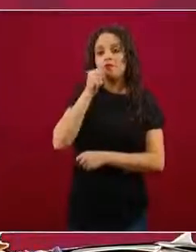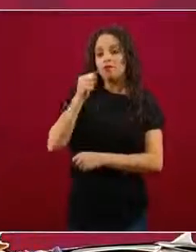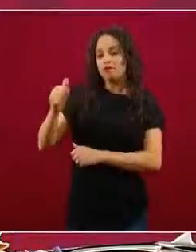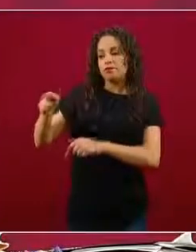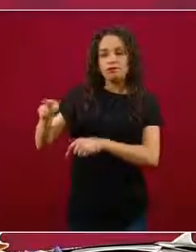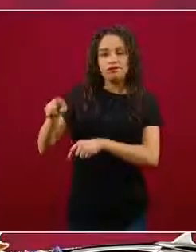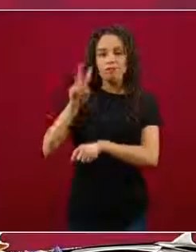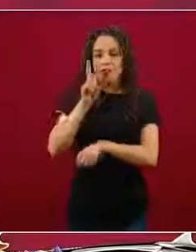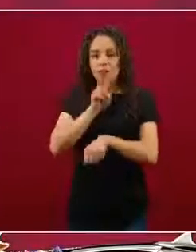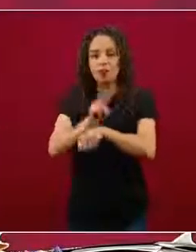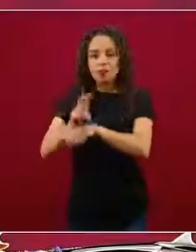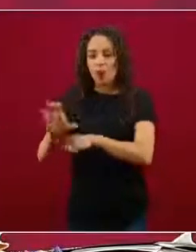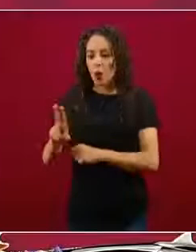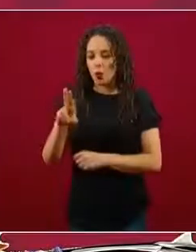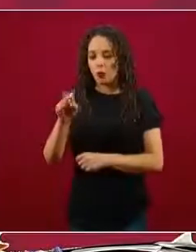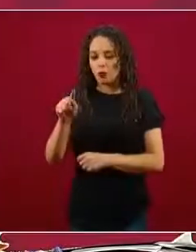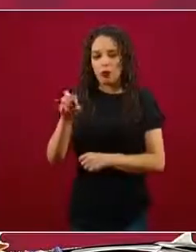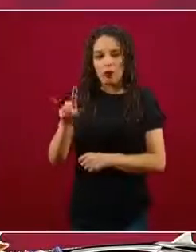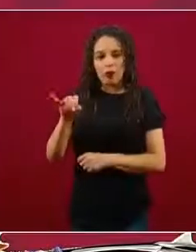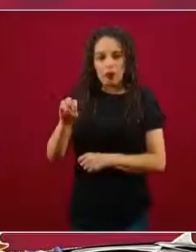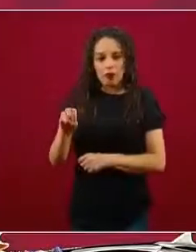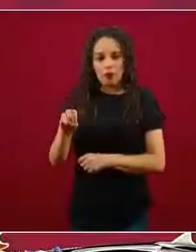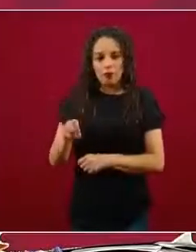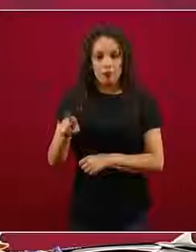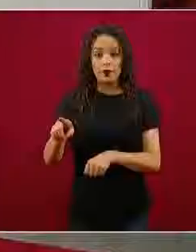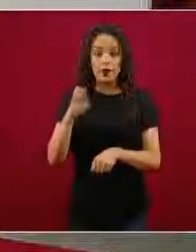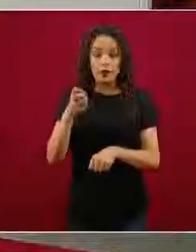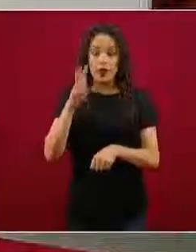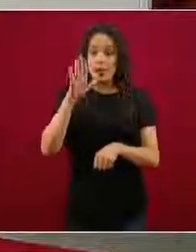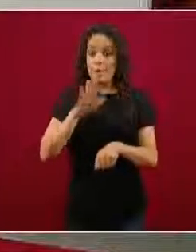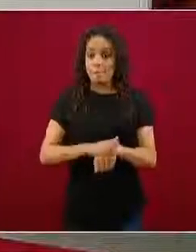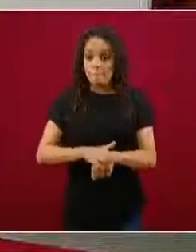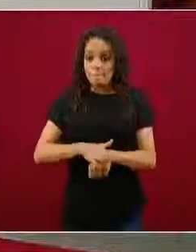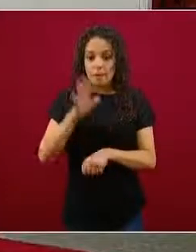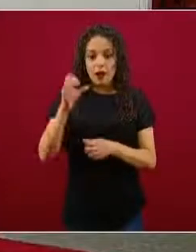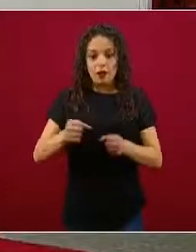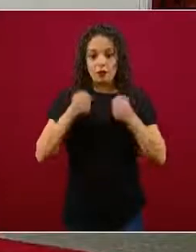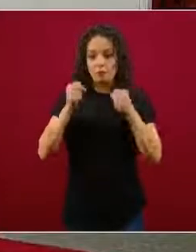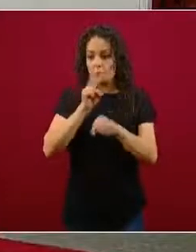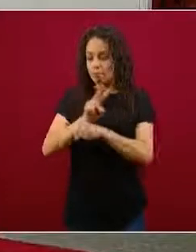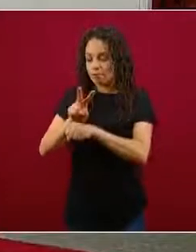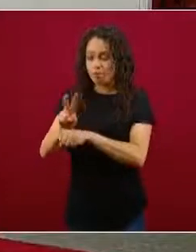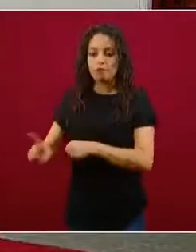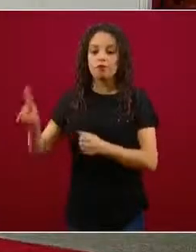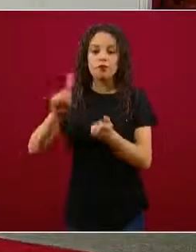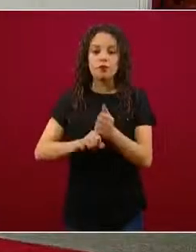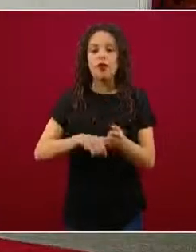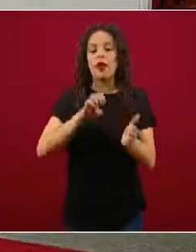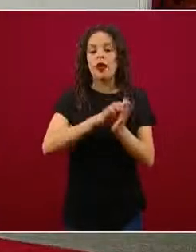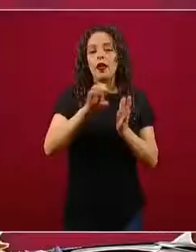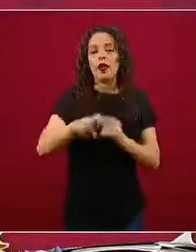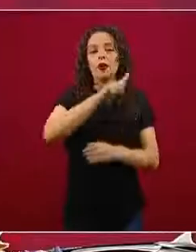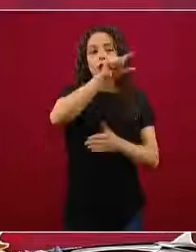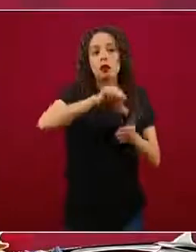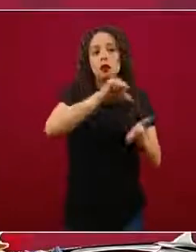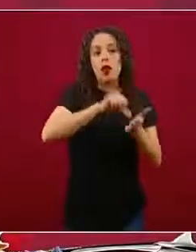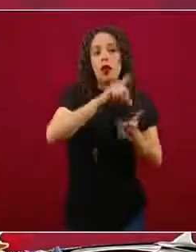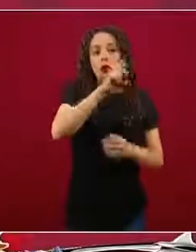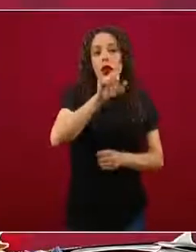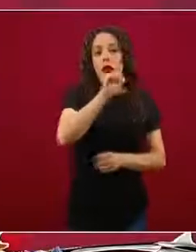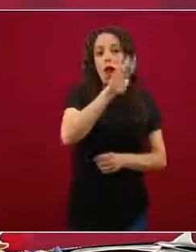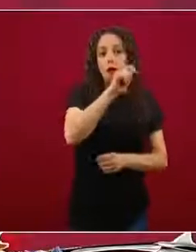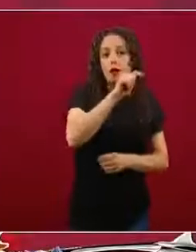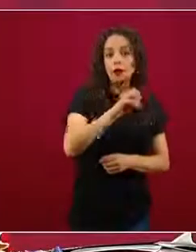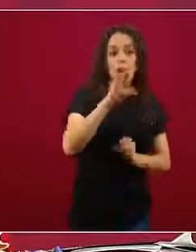una lógica distinta intensiva, por ejemplo, lo que se hace en mercados públicos o en la central de abastos, ¿sí?